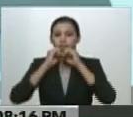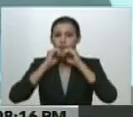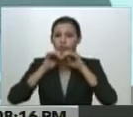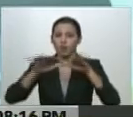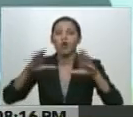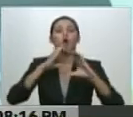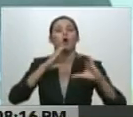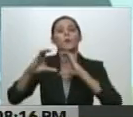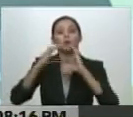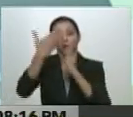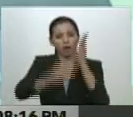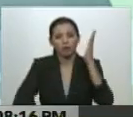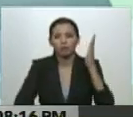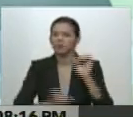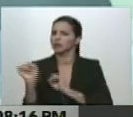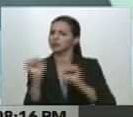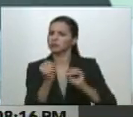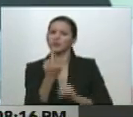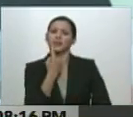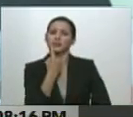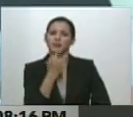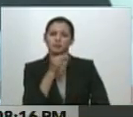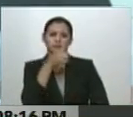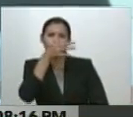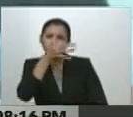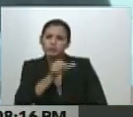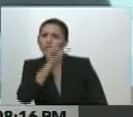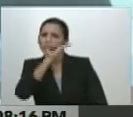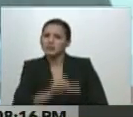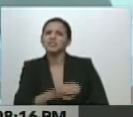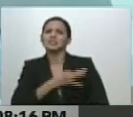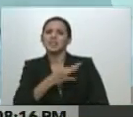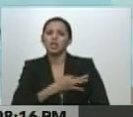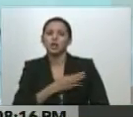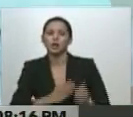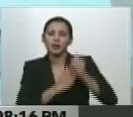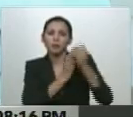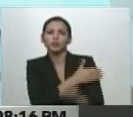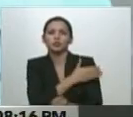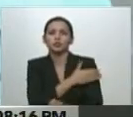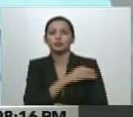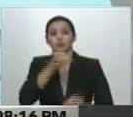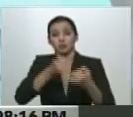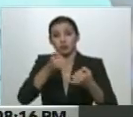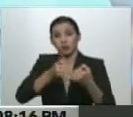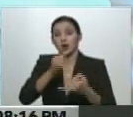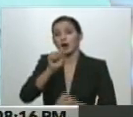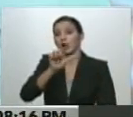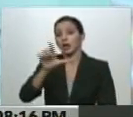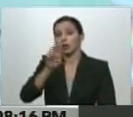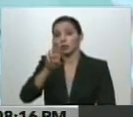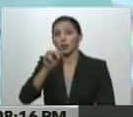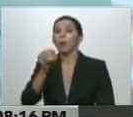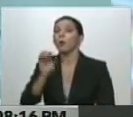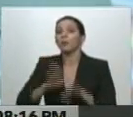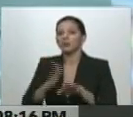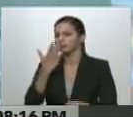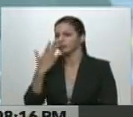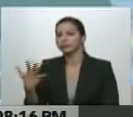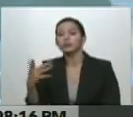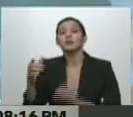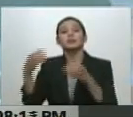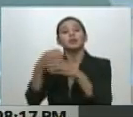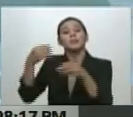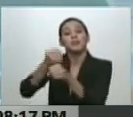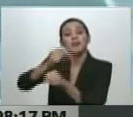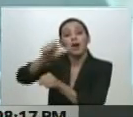los señalamientos del diputado de derecha Henry Ramos Salub, quien desprestigió a los empleados del canal de la Asamblea Nacional y del sistema de